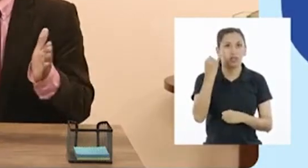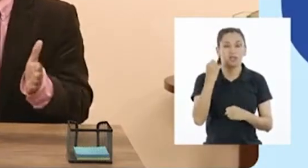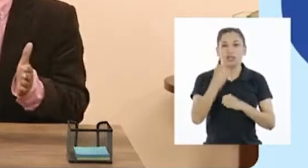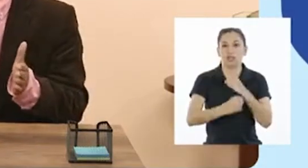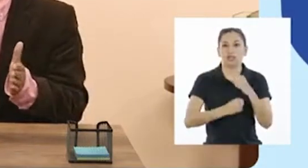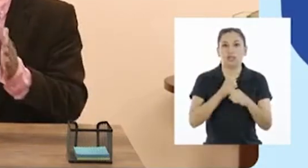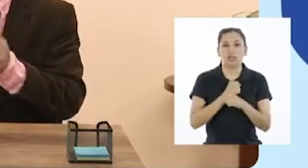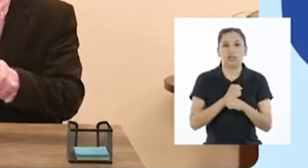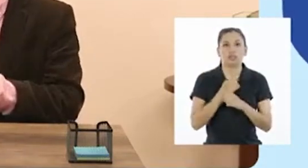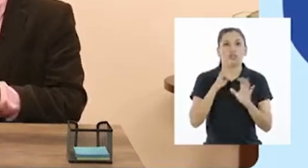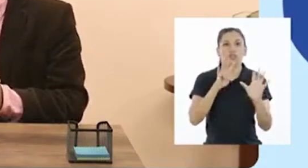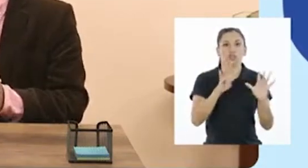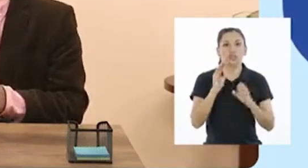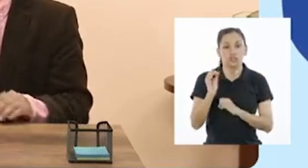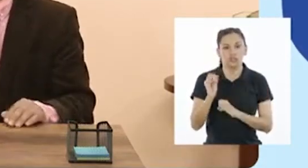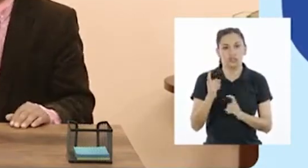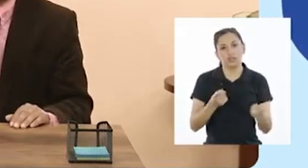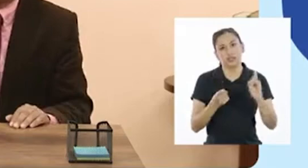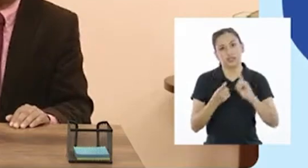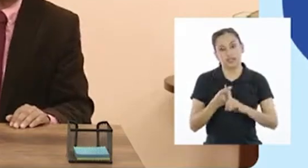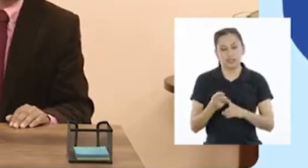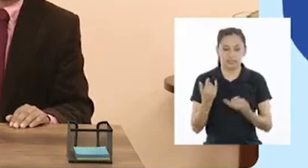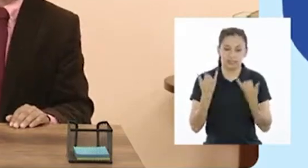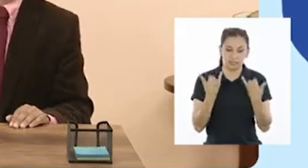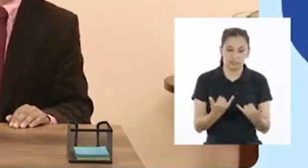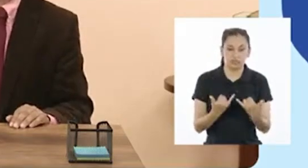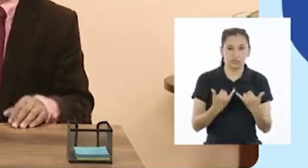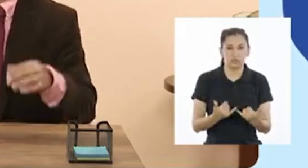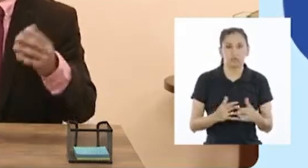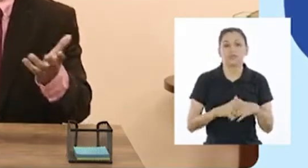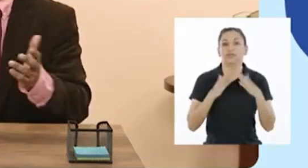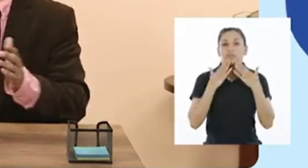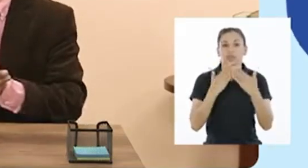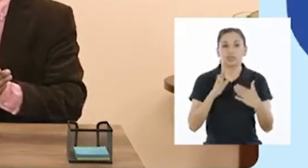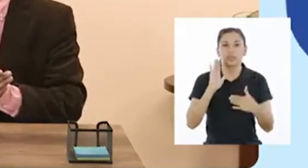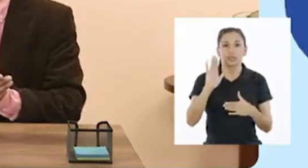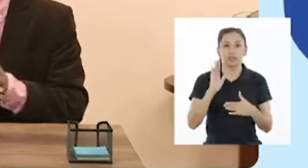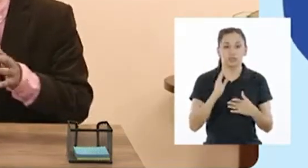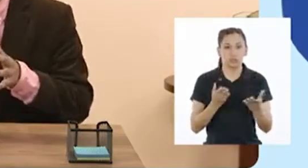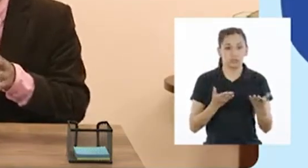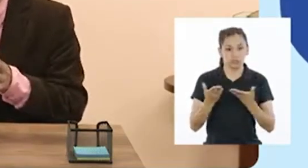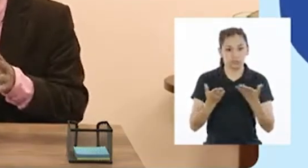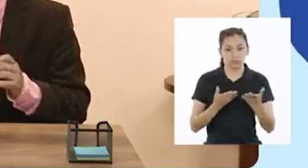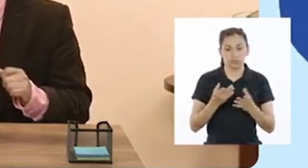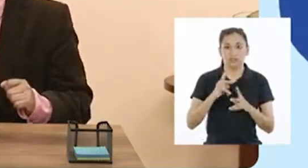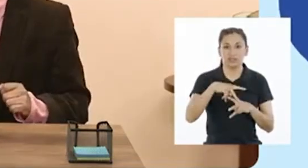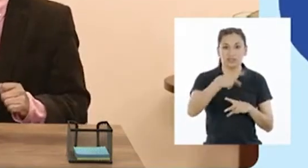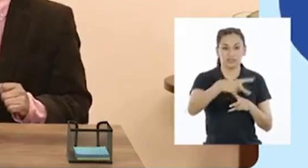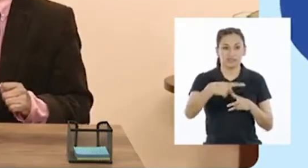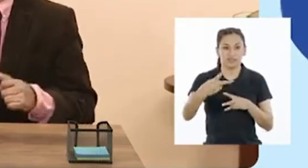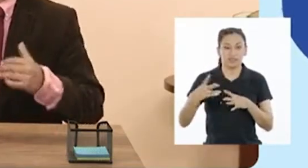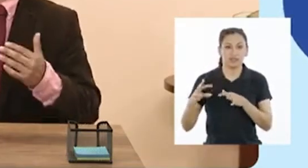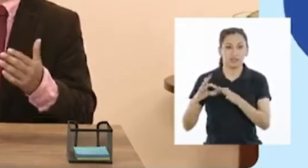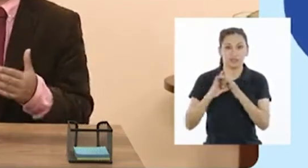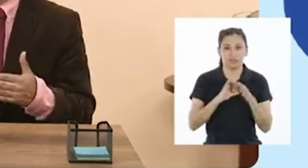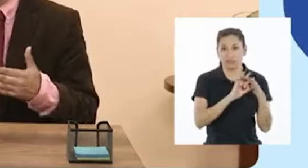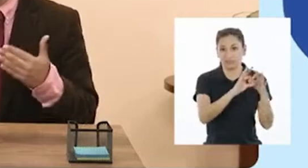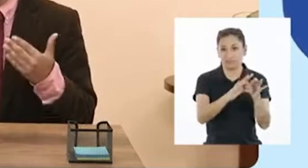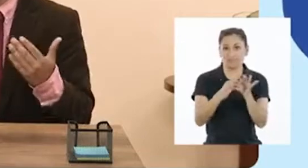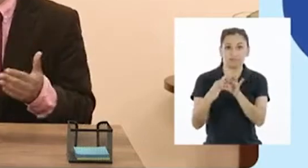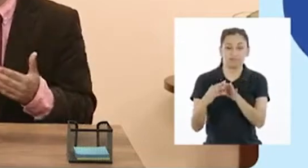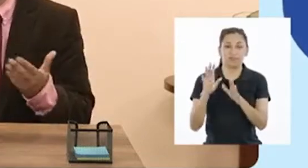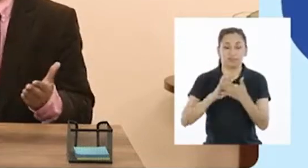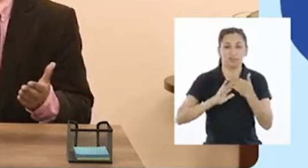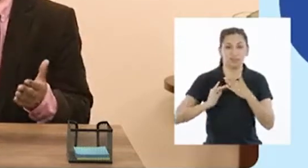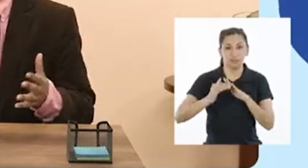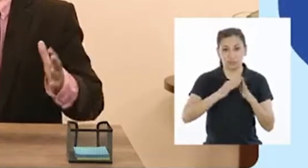creación en la década de los 90 hasta la actualidad. Gracias a la función cercana con los vecinos, la